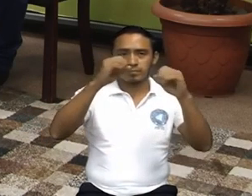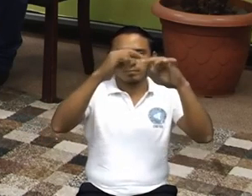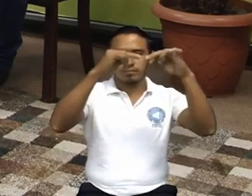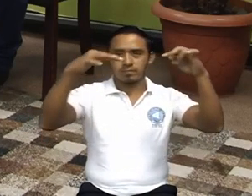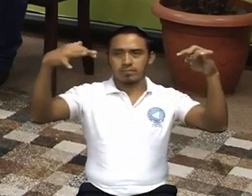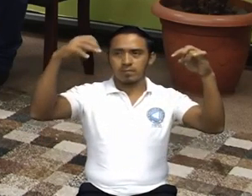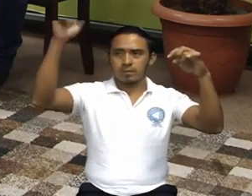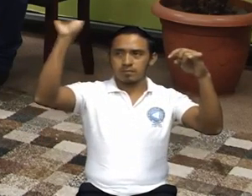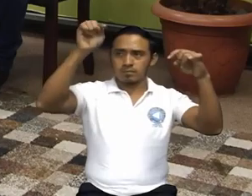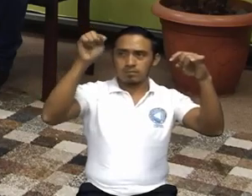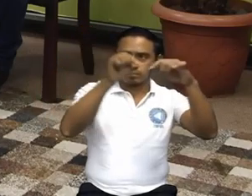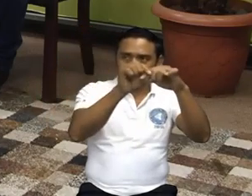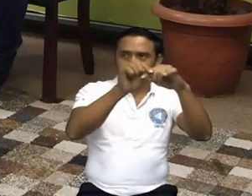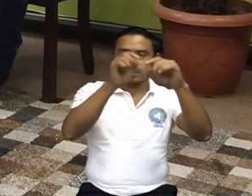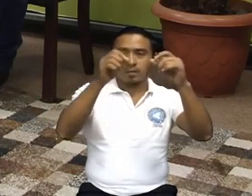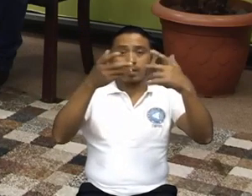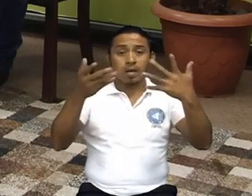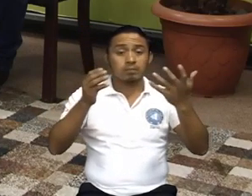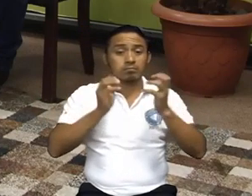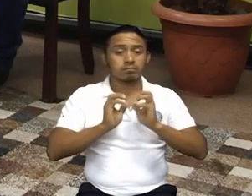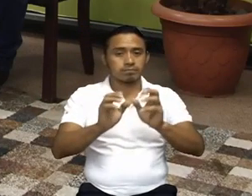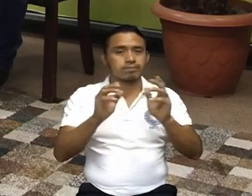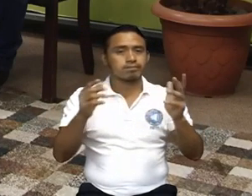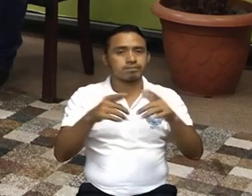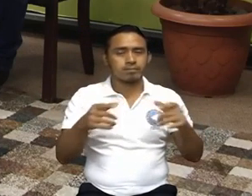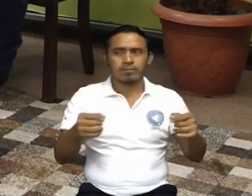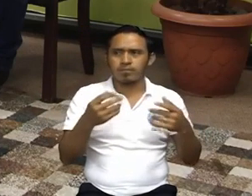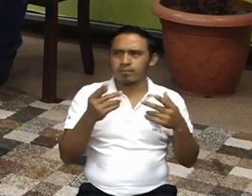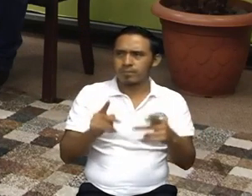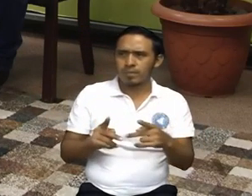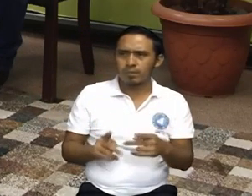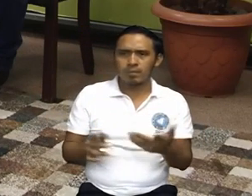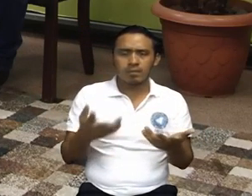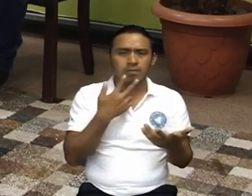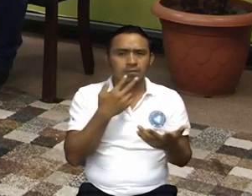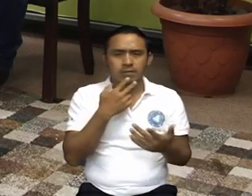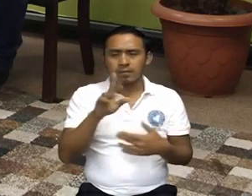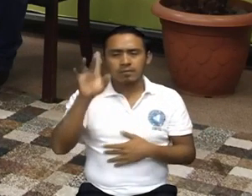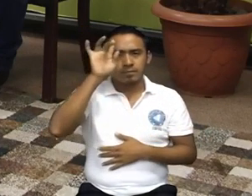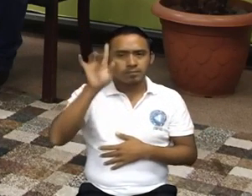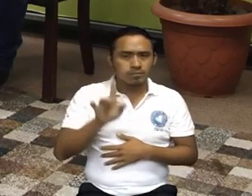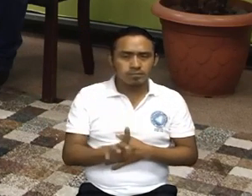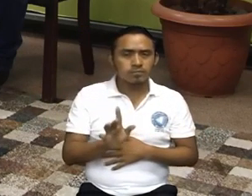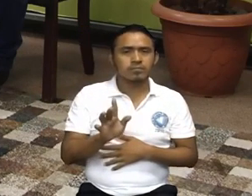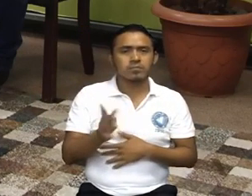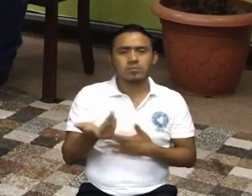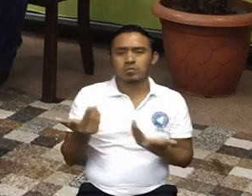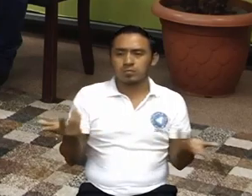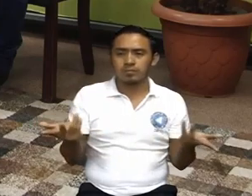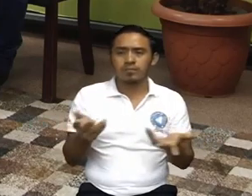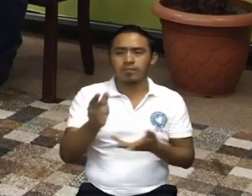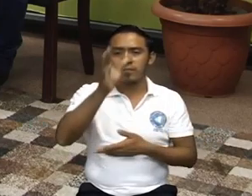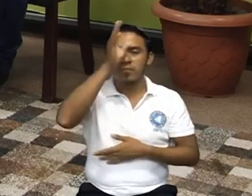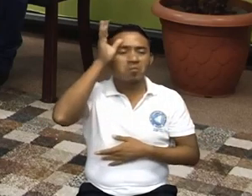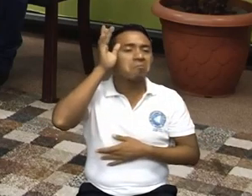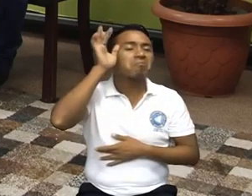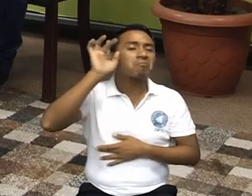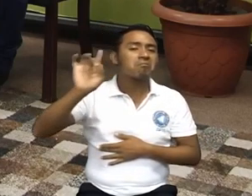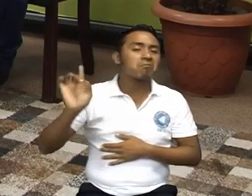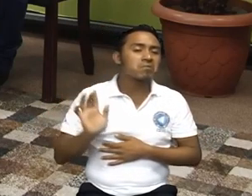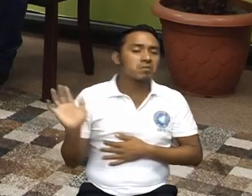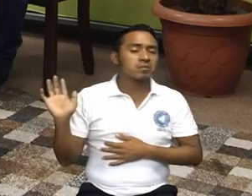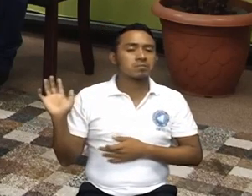venía yo caminando por debajo en una calle de Managua. La gente muchas veces no toma conciencia en este aspecto de las tormentas eléctricas y